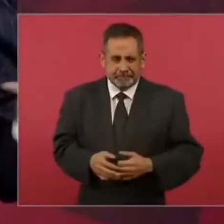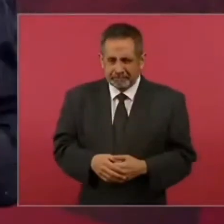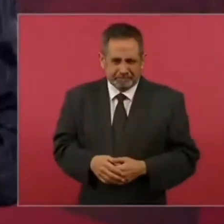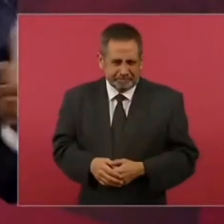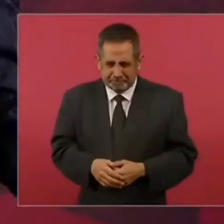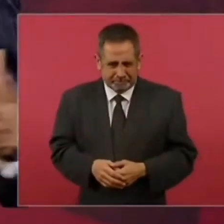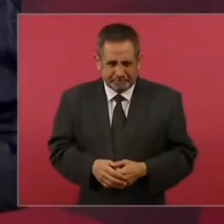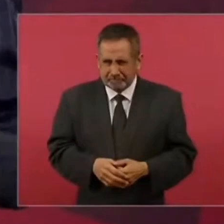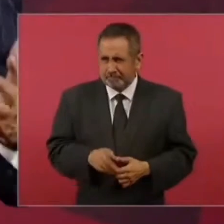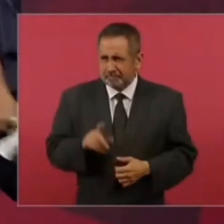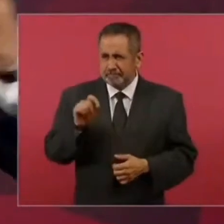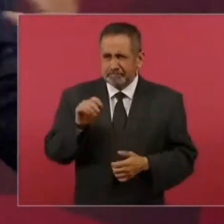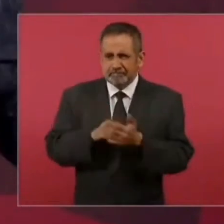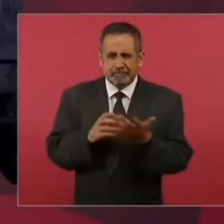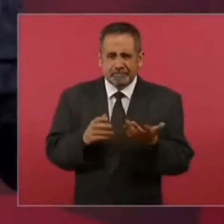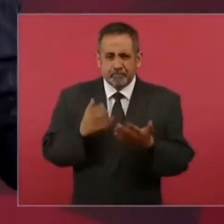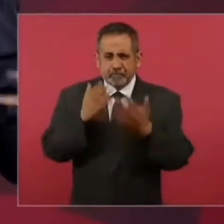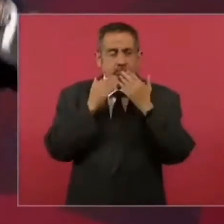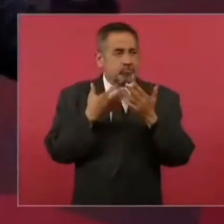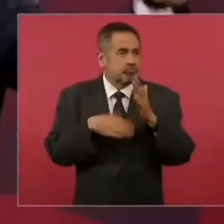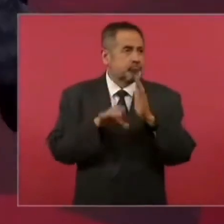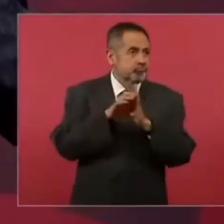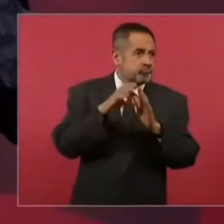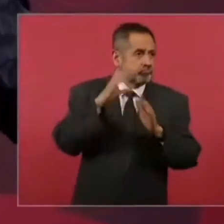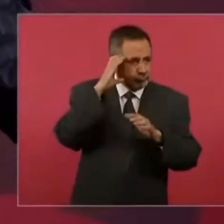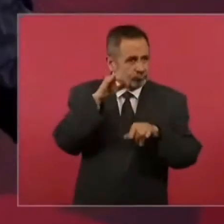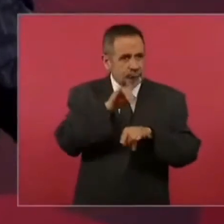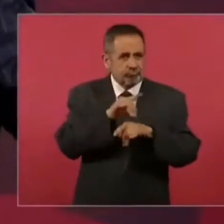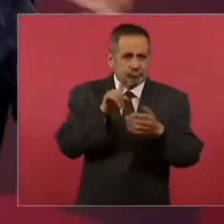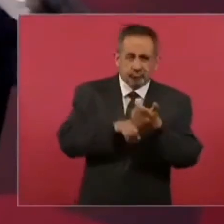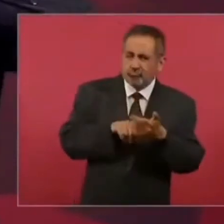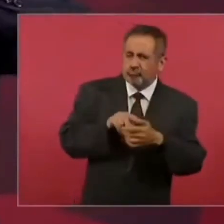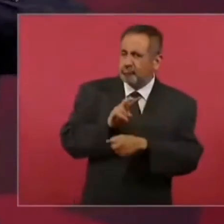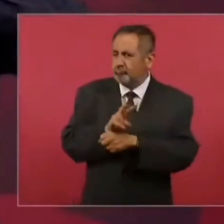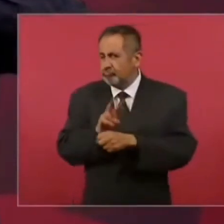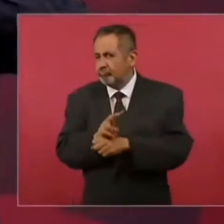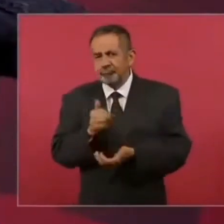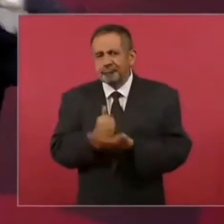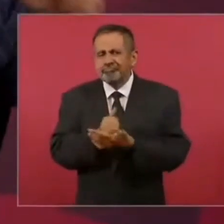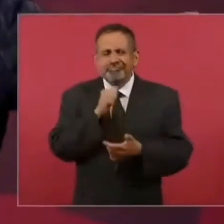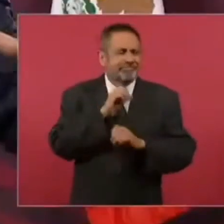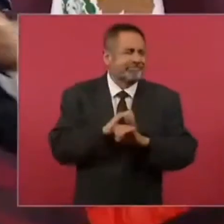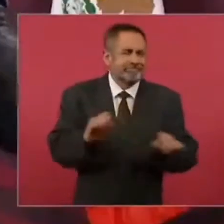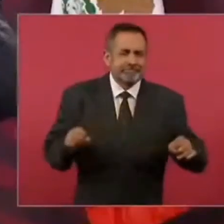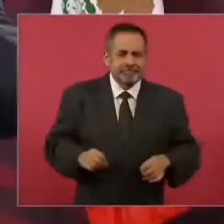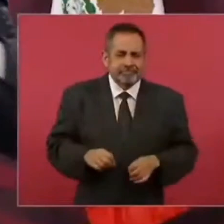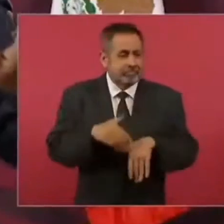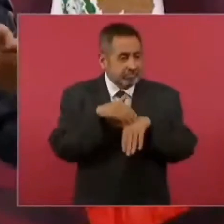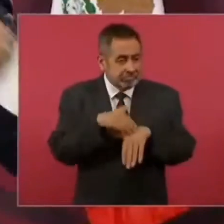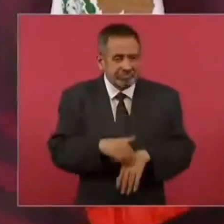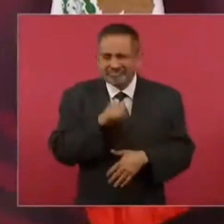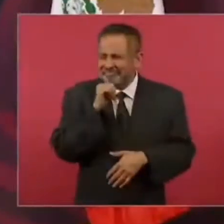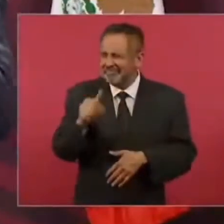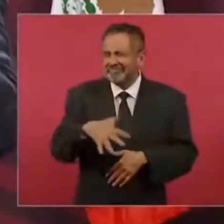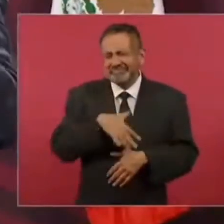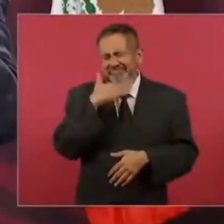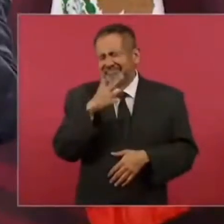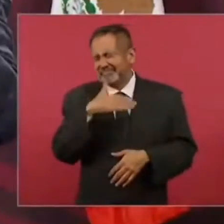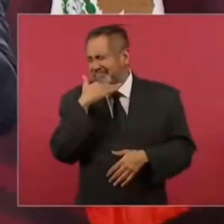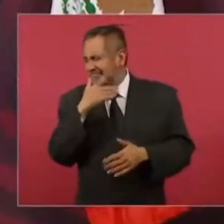No construyeron cuarteles, nada. Y una indisciplina completa, corrupción.